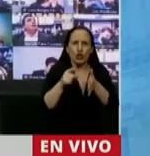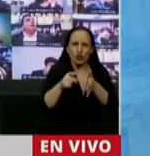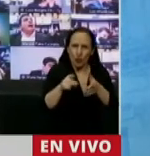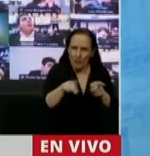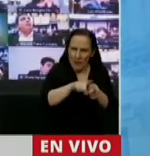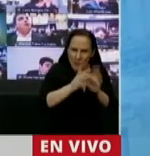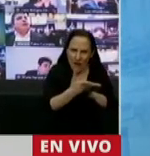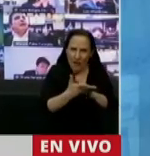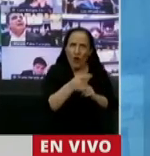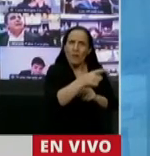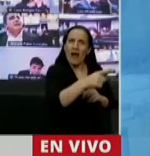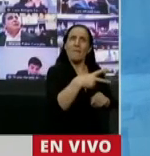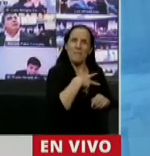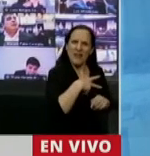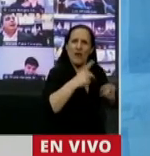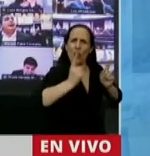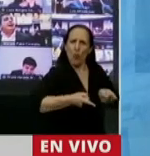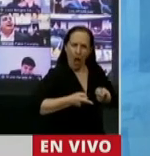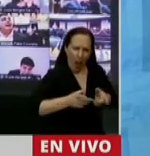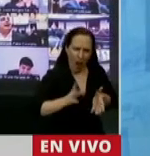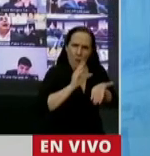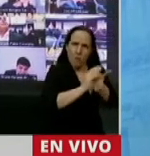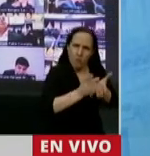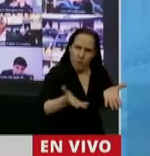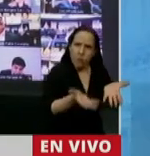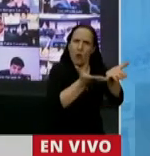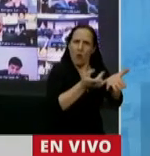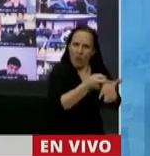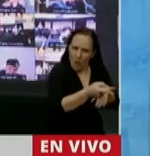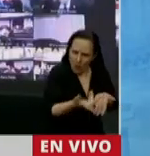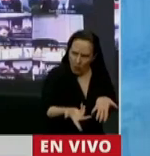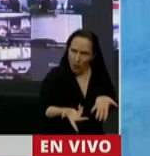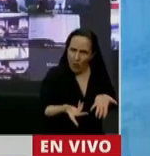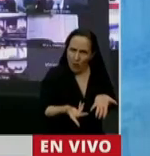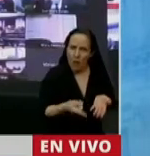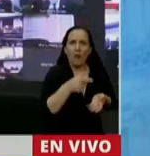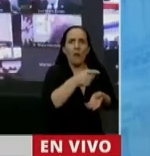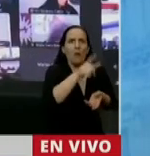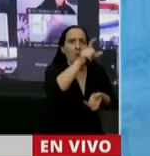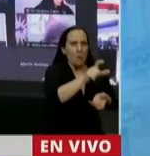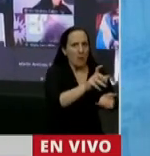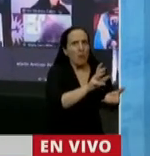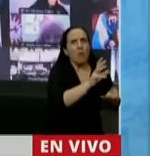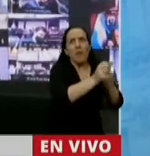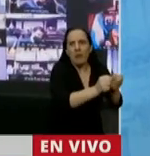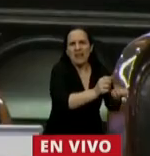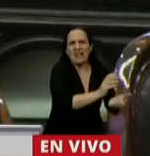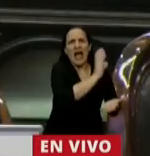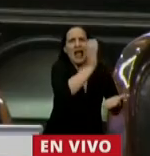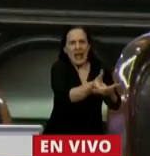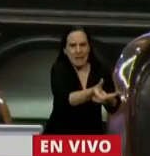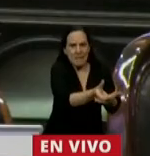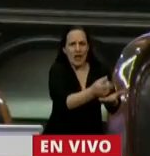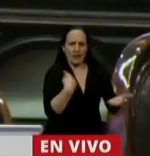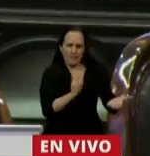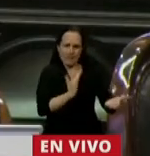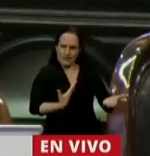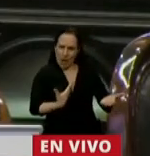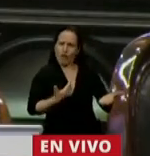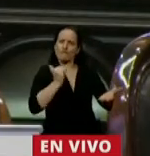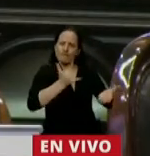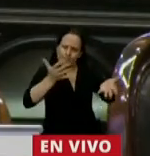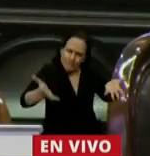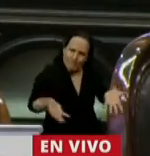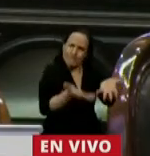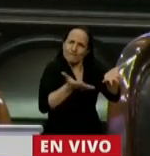diputado Máximo Kirchner, es evitar, ¿no?, la especulación respecto a que se produce un incendio para que después,